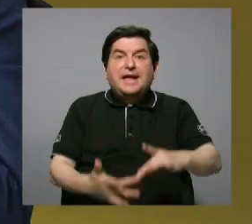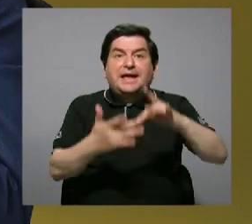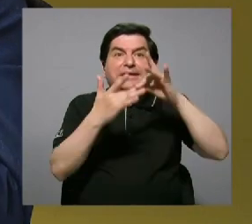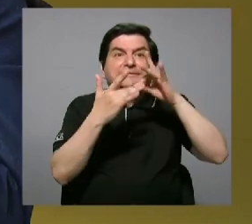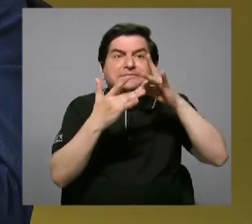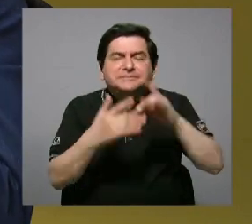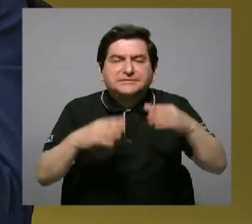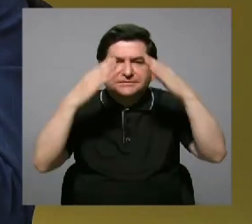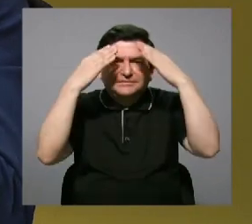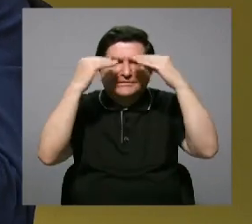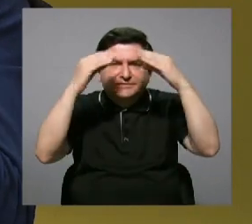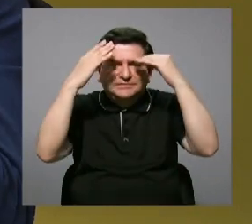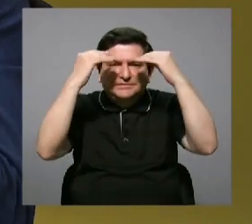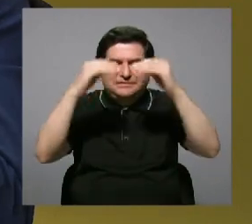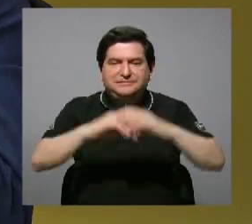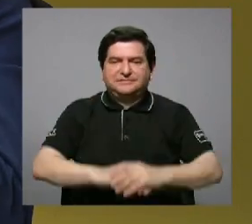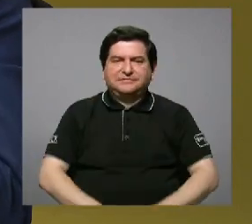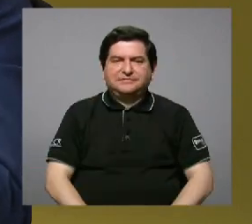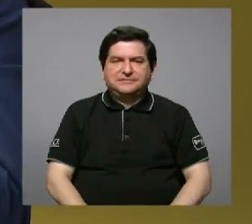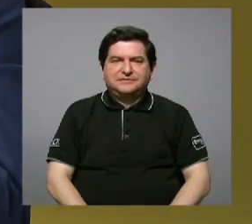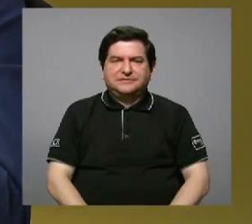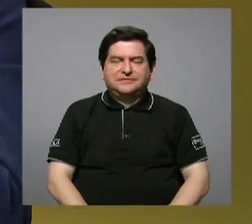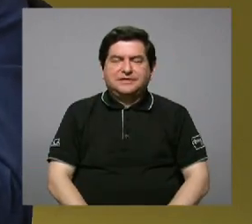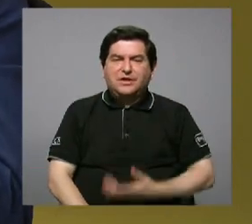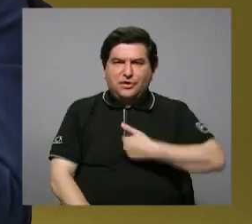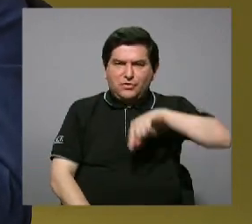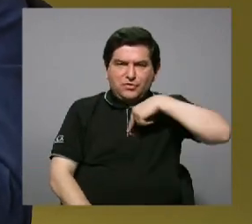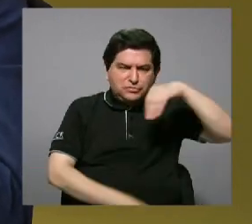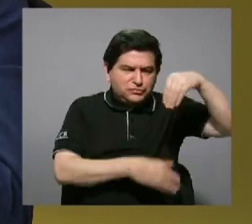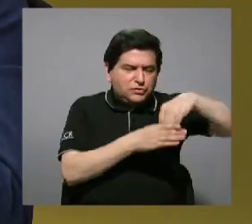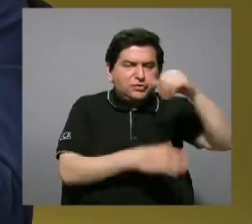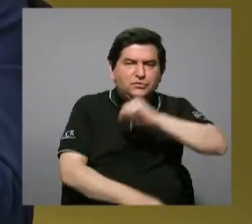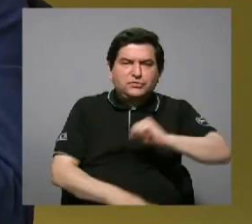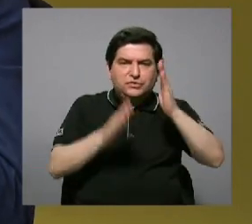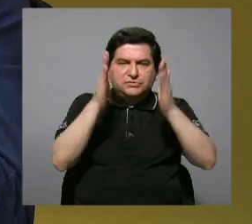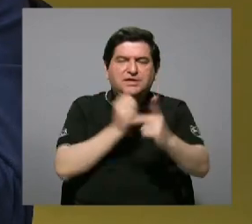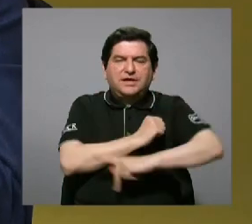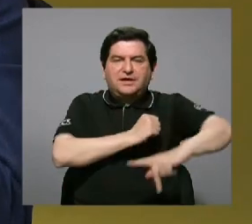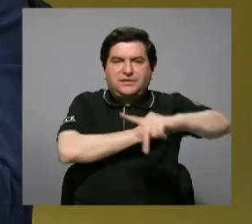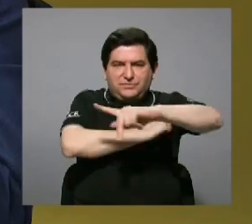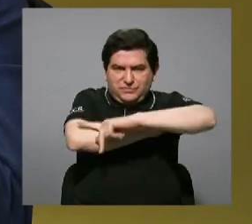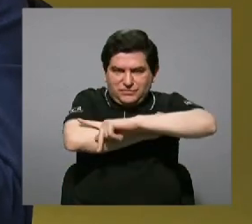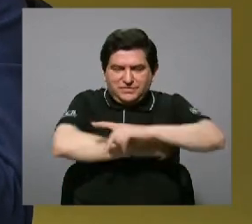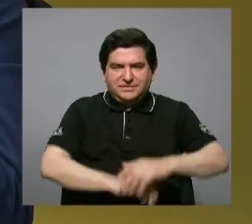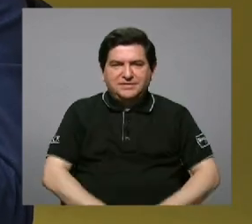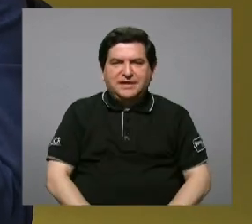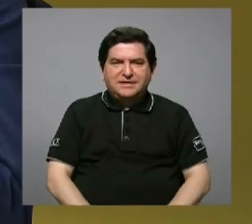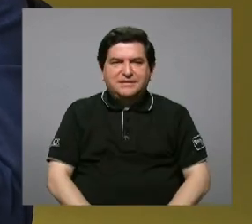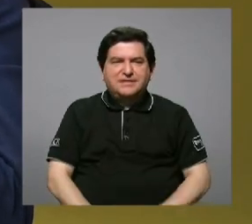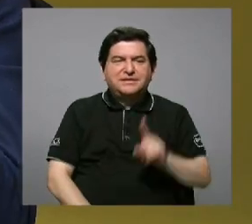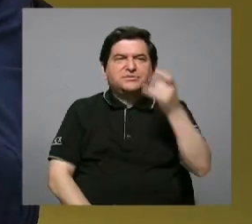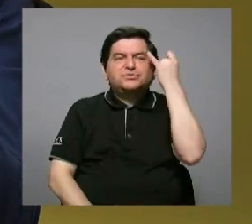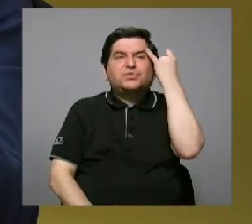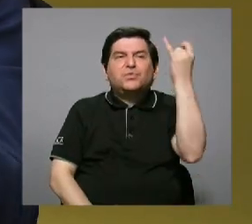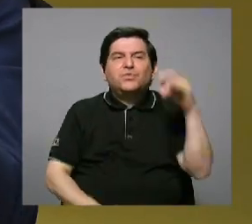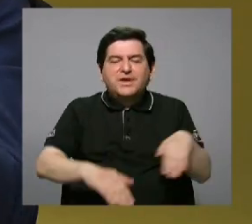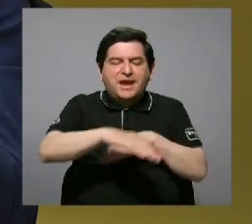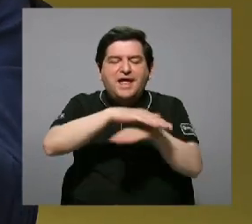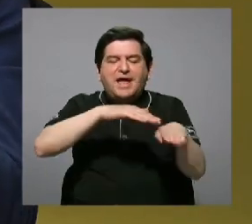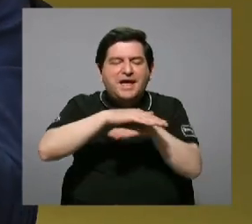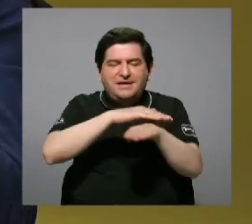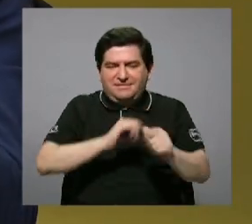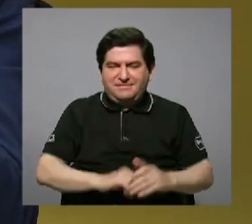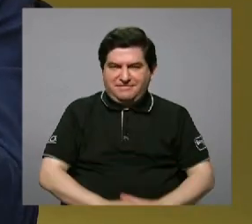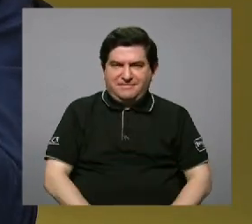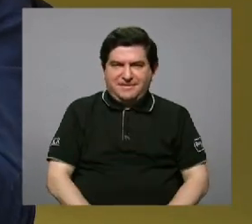con esta información, Juan, es poder aportarle a las autoridades de este país una línea base, unos insumos para una